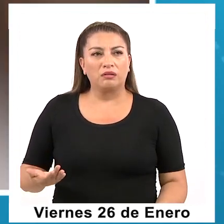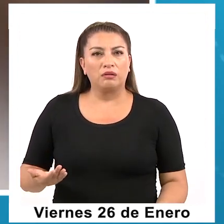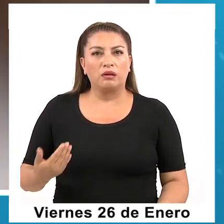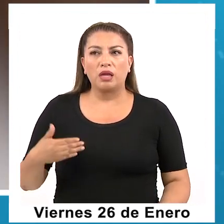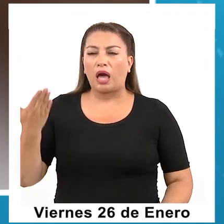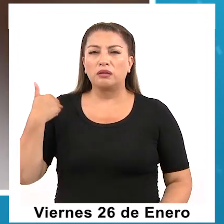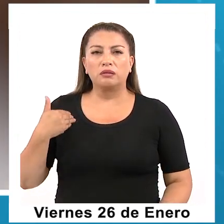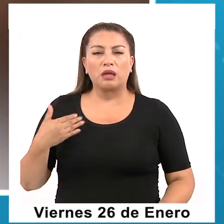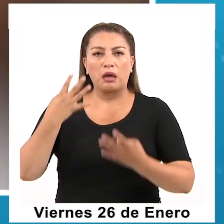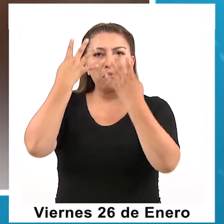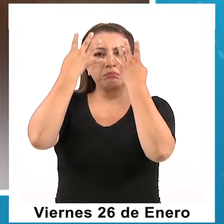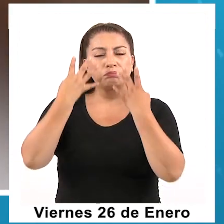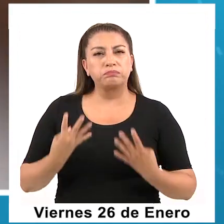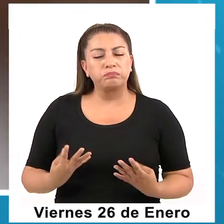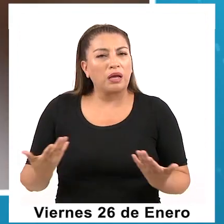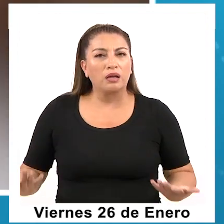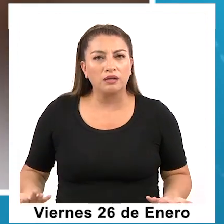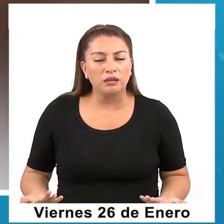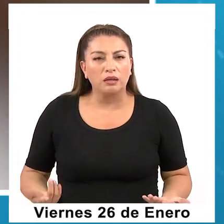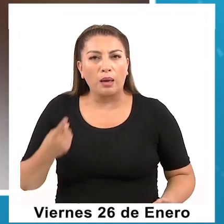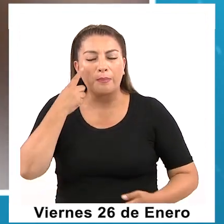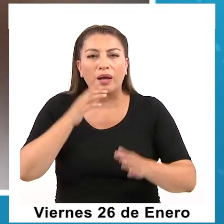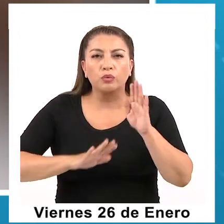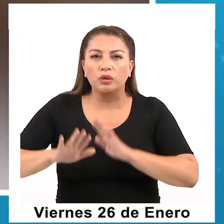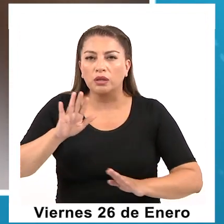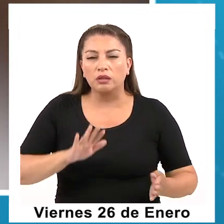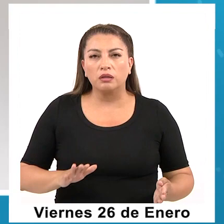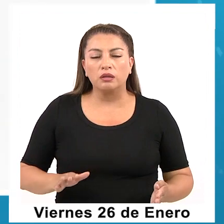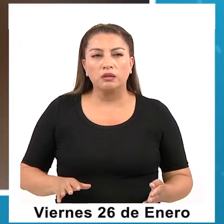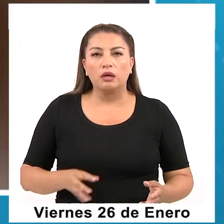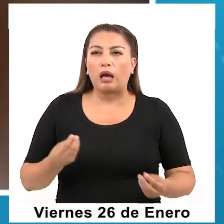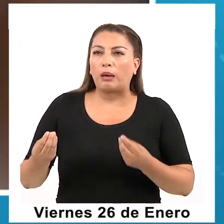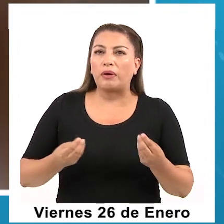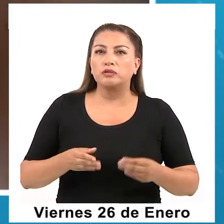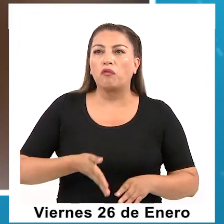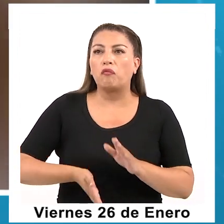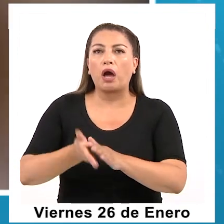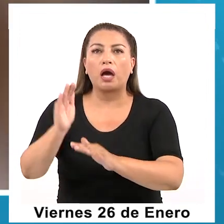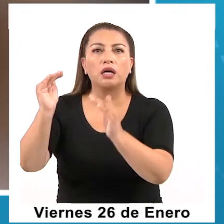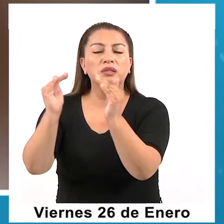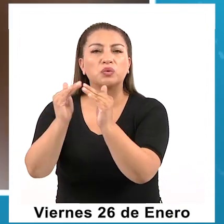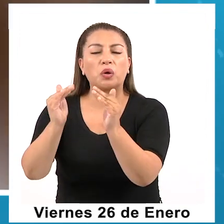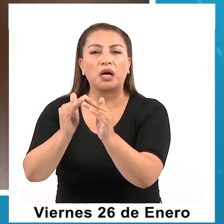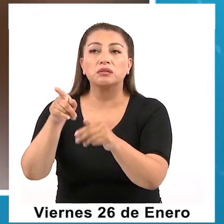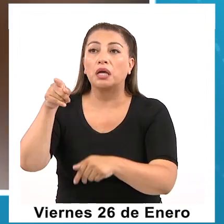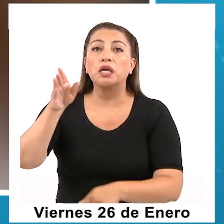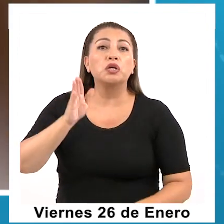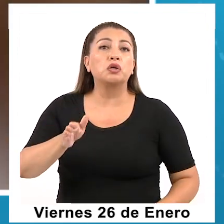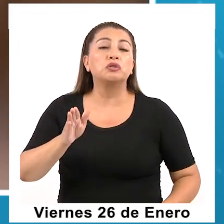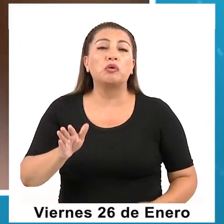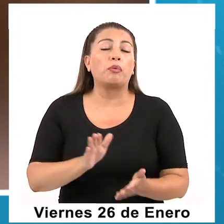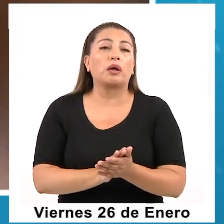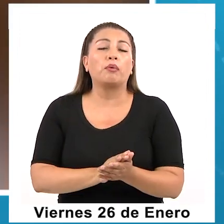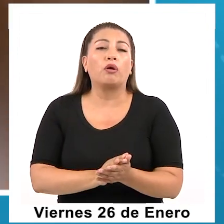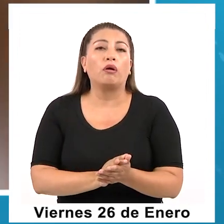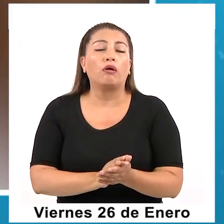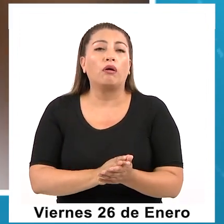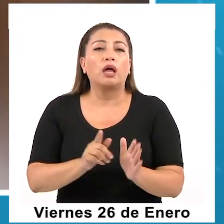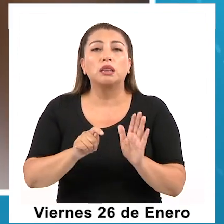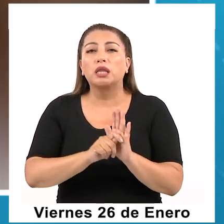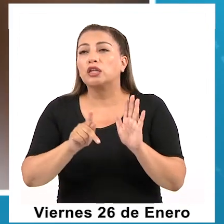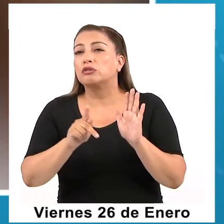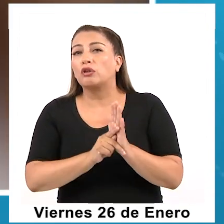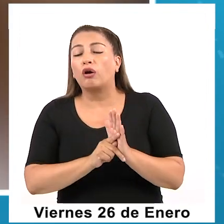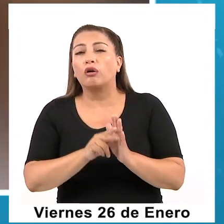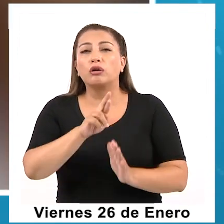prisión preventiva dentro de las cautelares? ¿Qué pasó que la mandaron a su casa, en donde ella sigue haciendo TikTok, sigue haciendo Reels